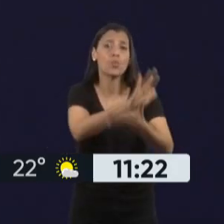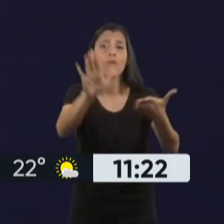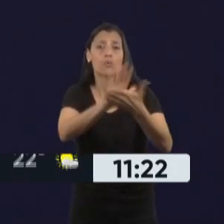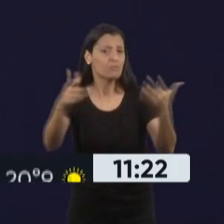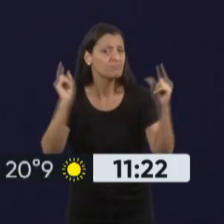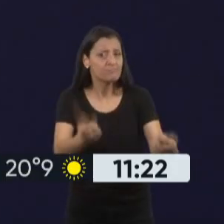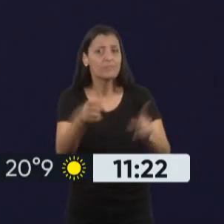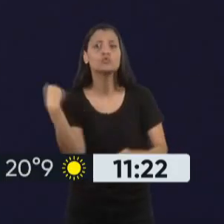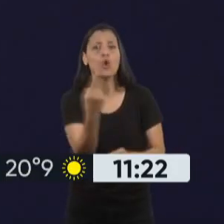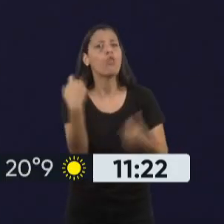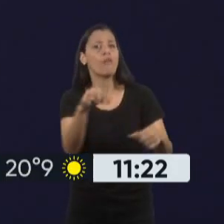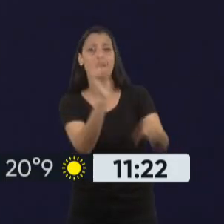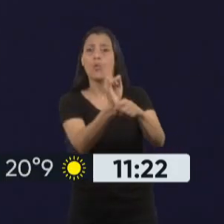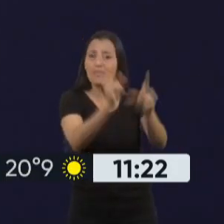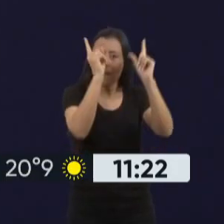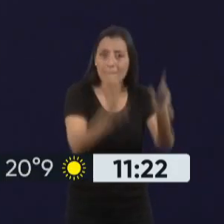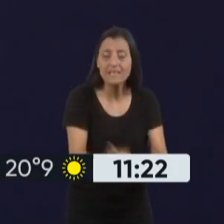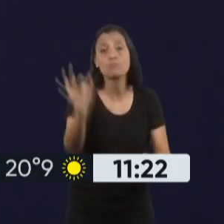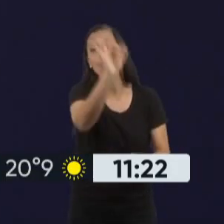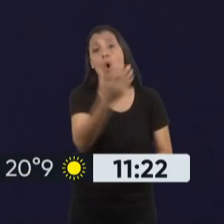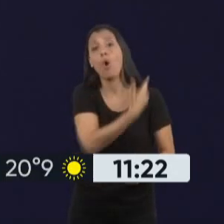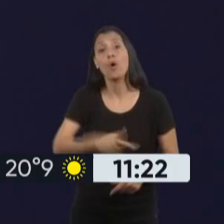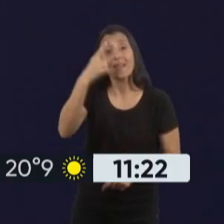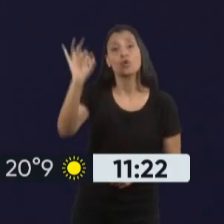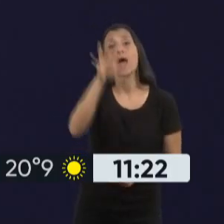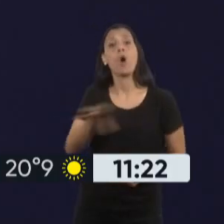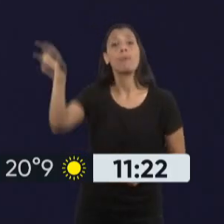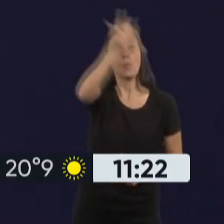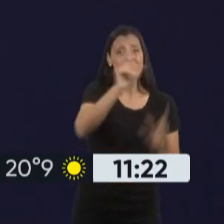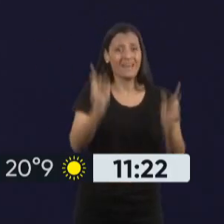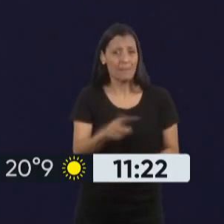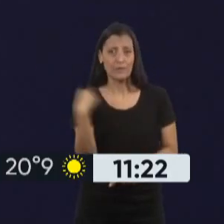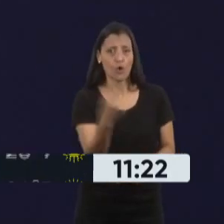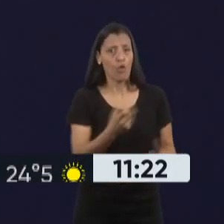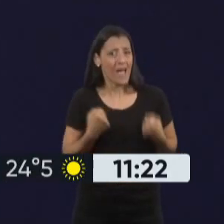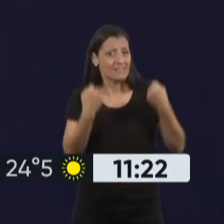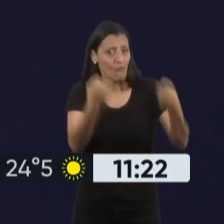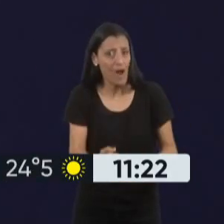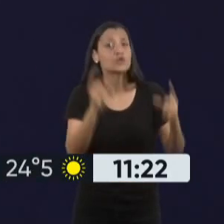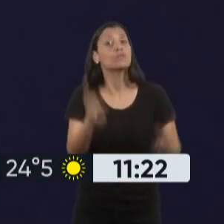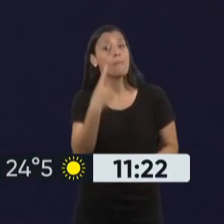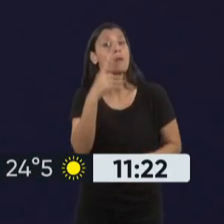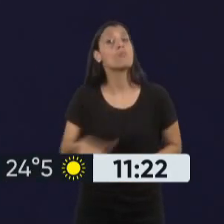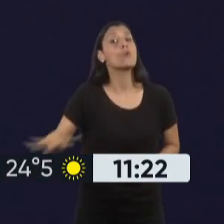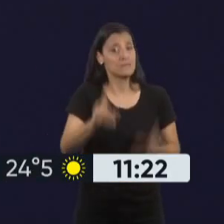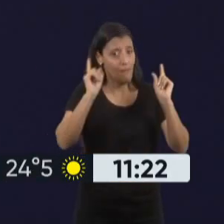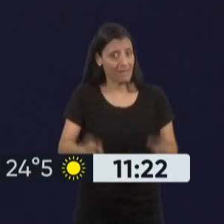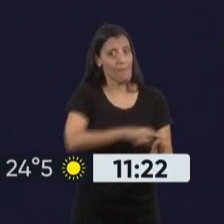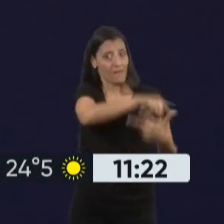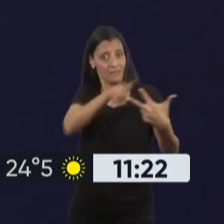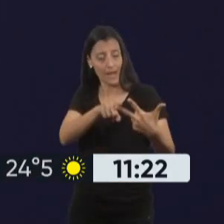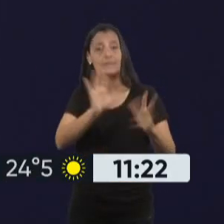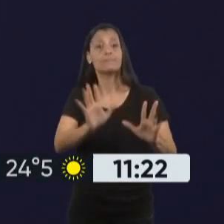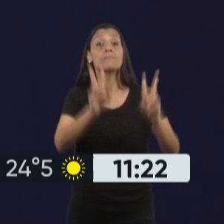como lo venimos haciendo, es de los gobiernos provinciales y también de las esferas municipales. Dentro del